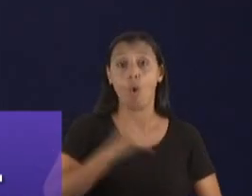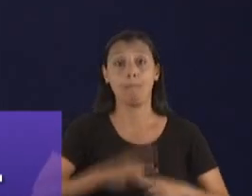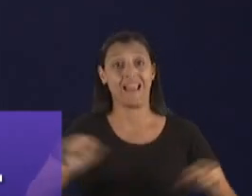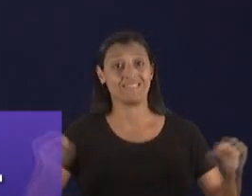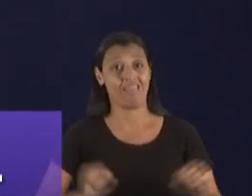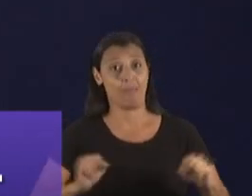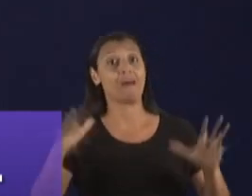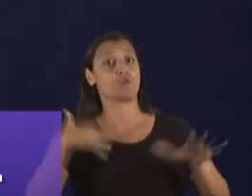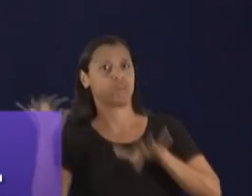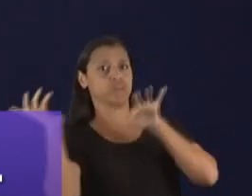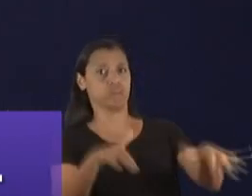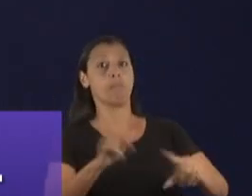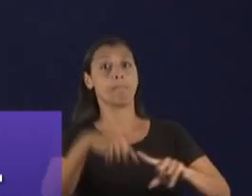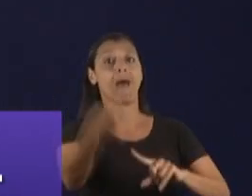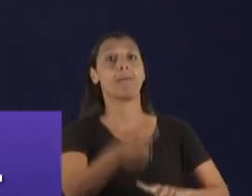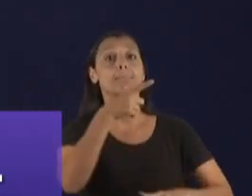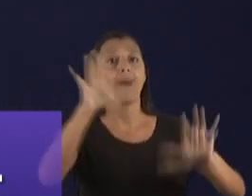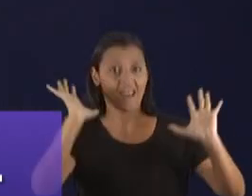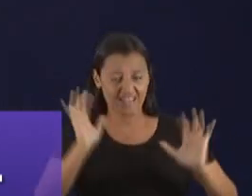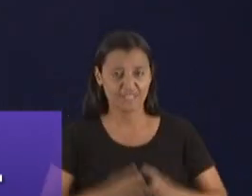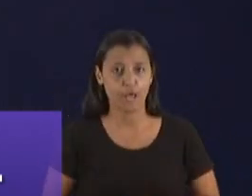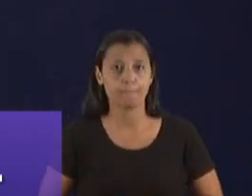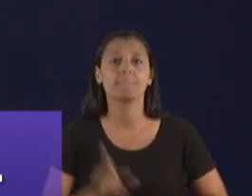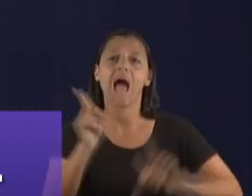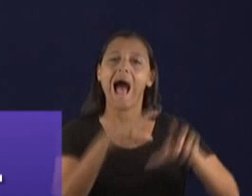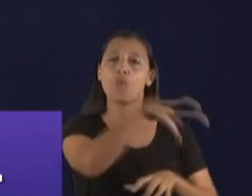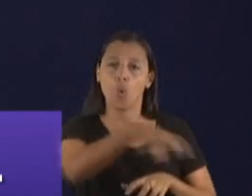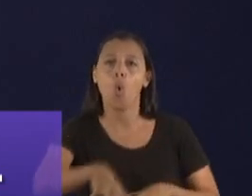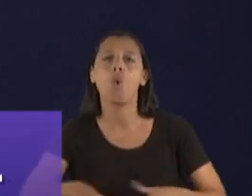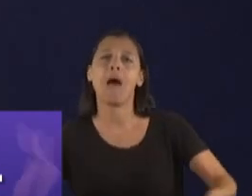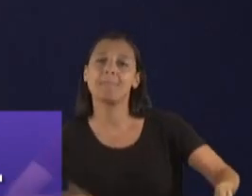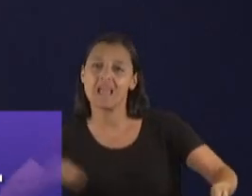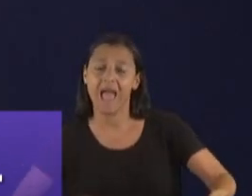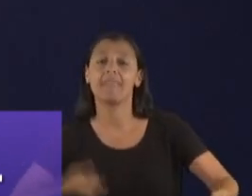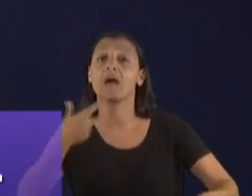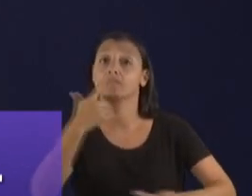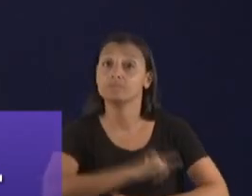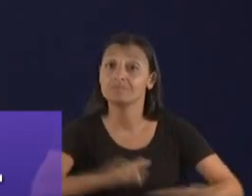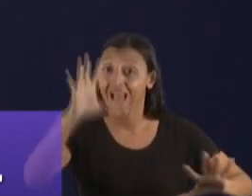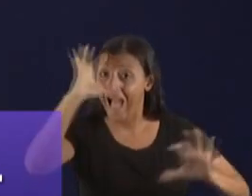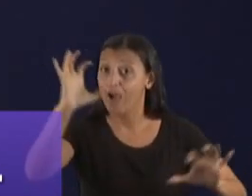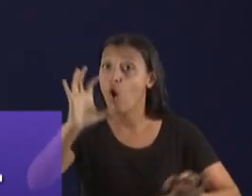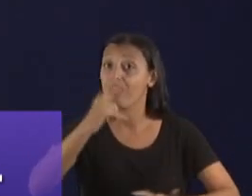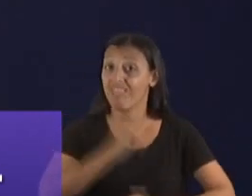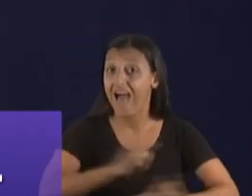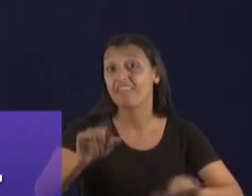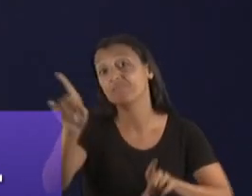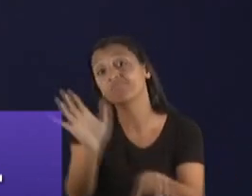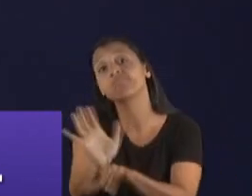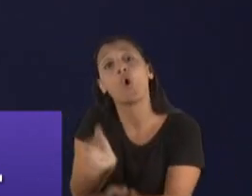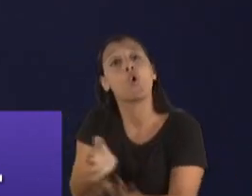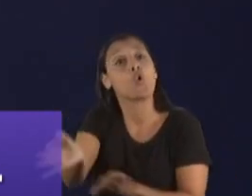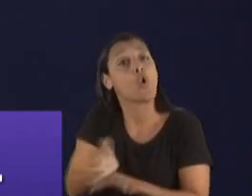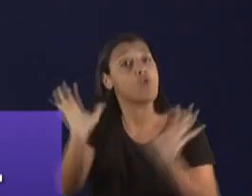de Mayo. Simplemente recordarle o transmitirles a ellos algunos consejos que les puedan